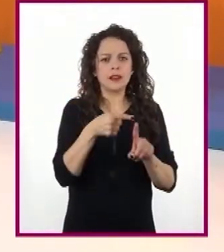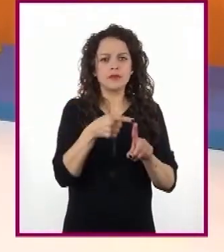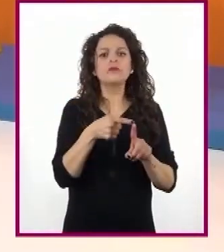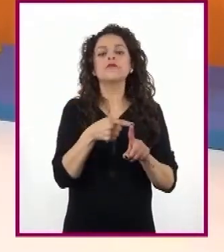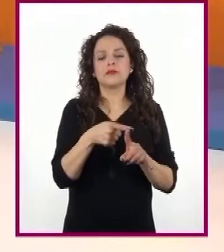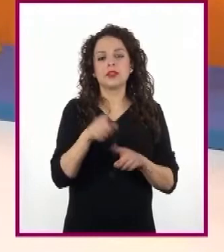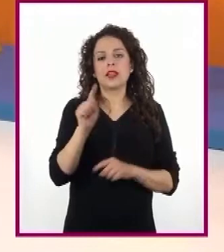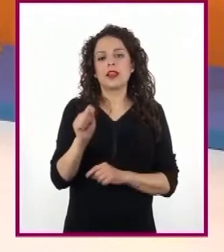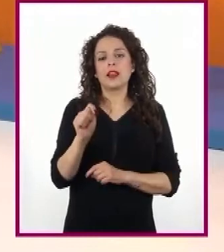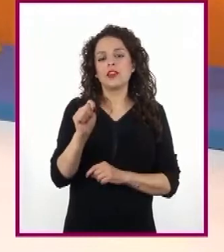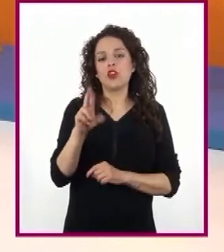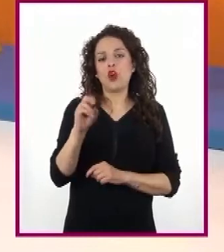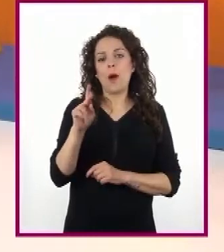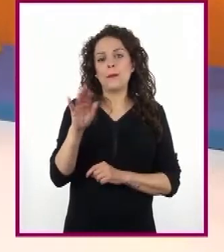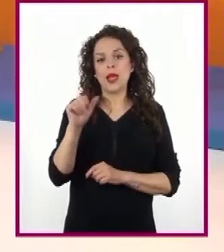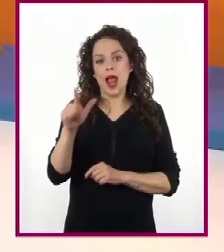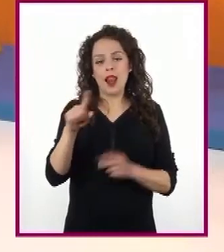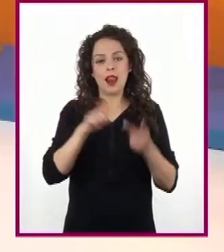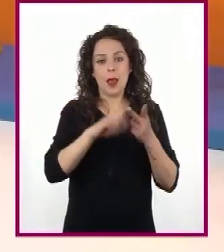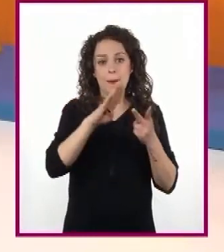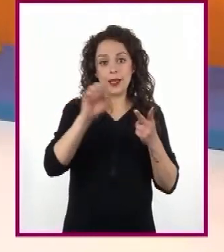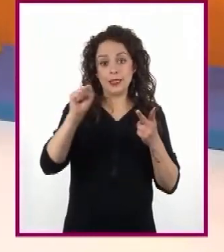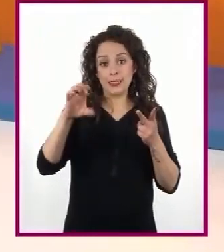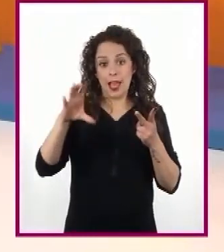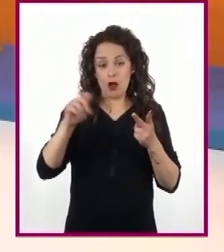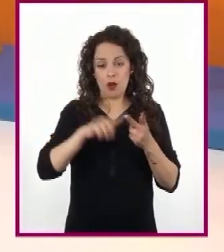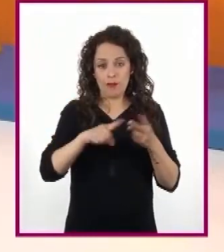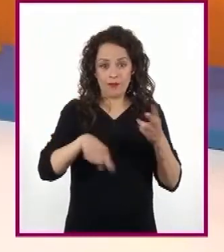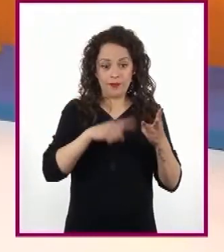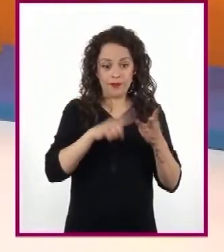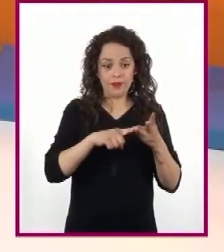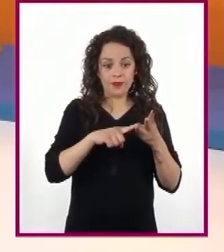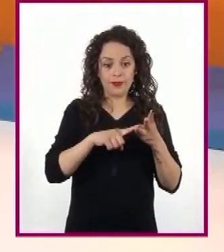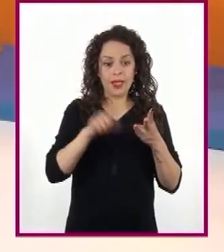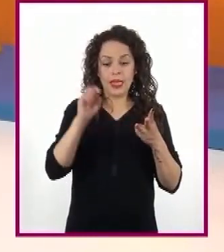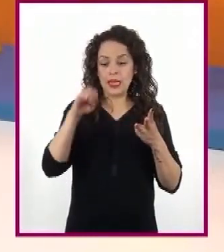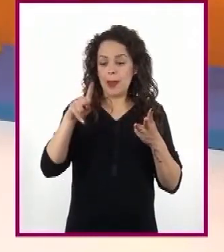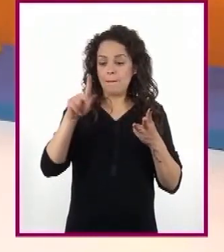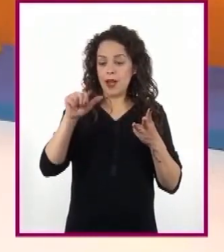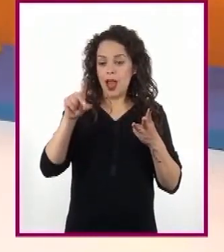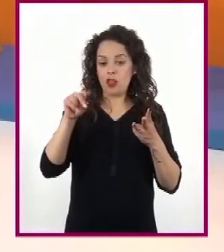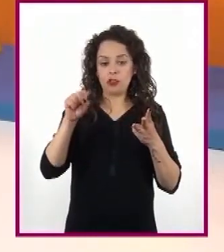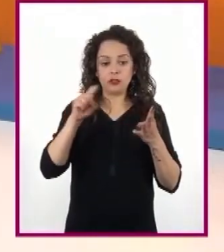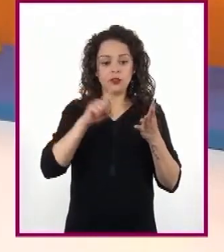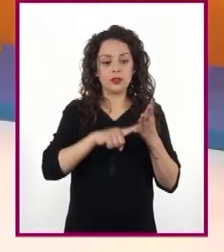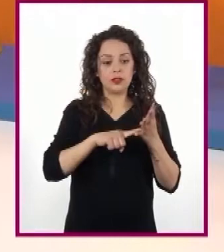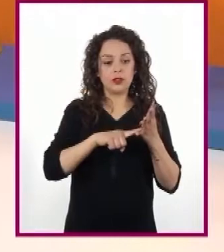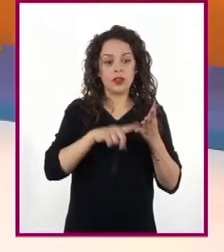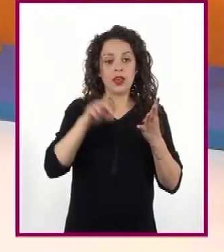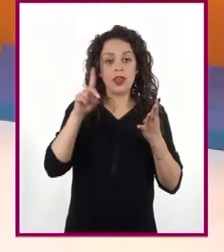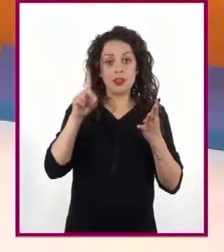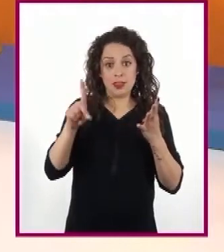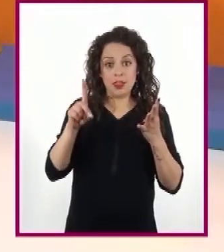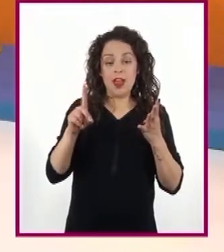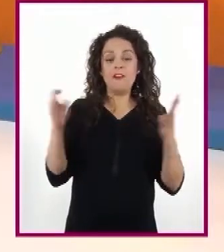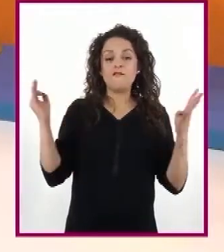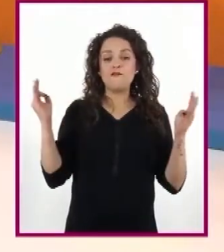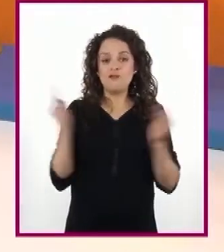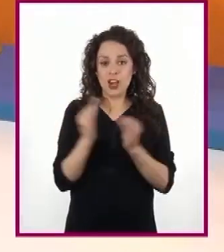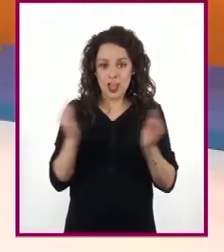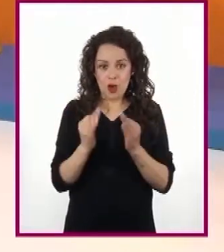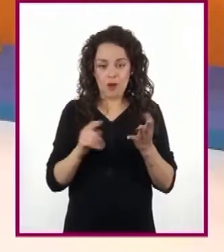tropicales. B, climas secos. C, climas templados. D, climas fríos.